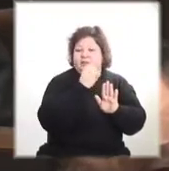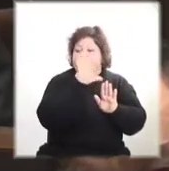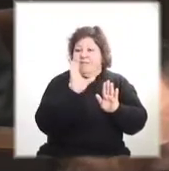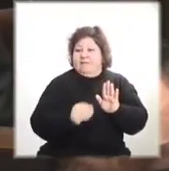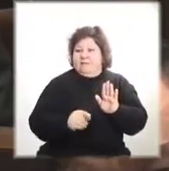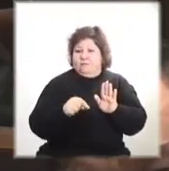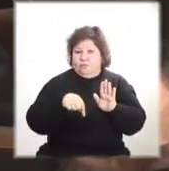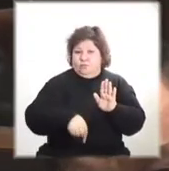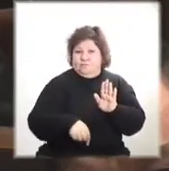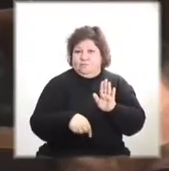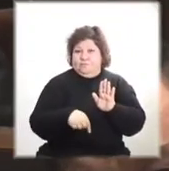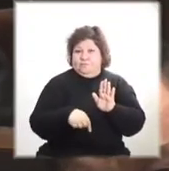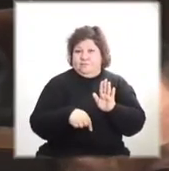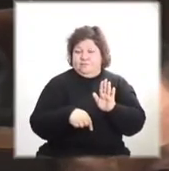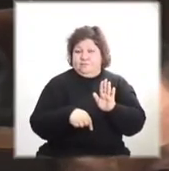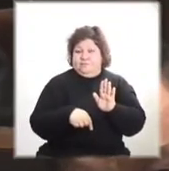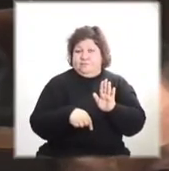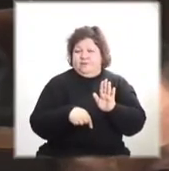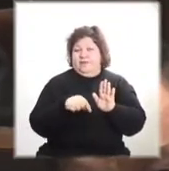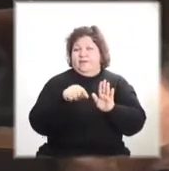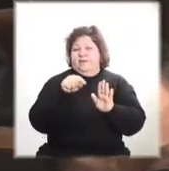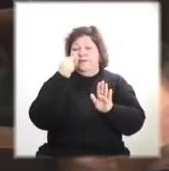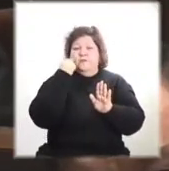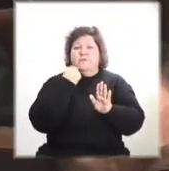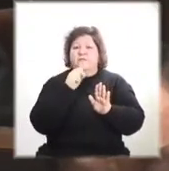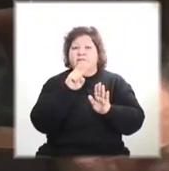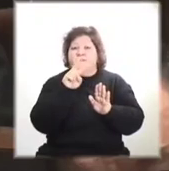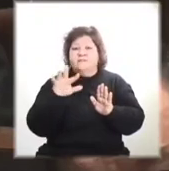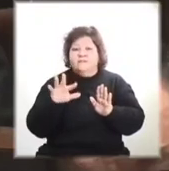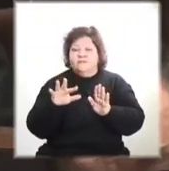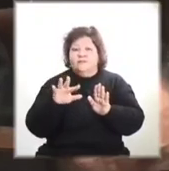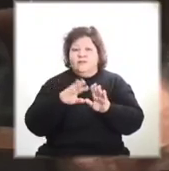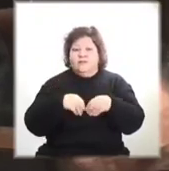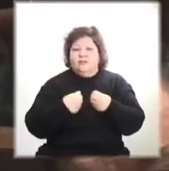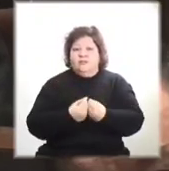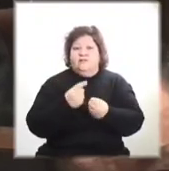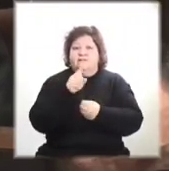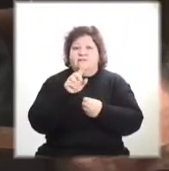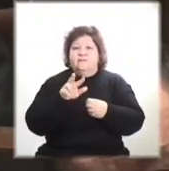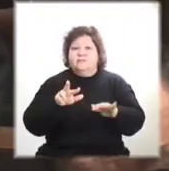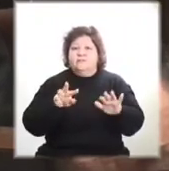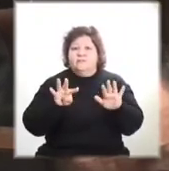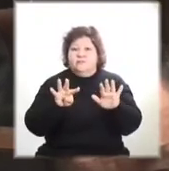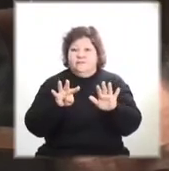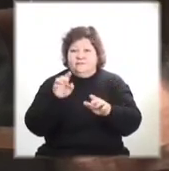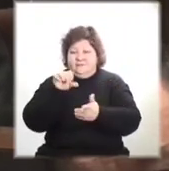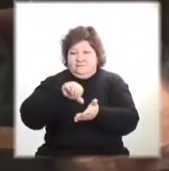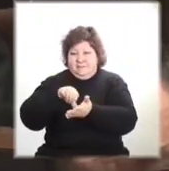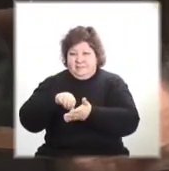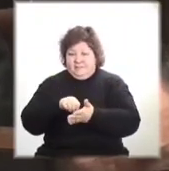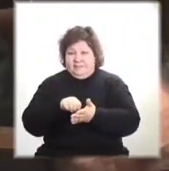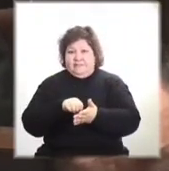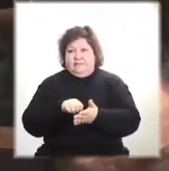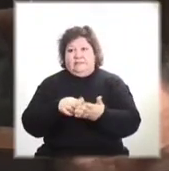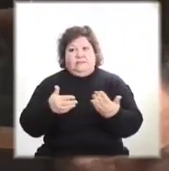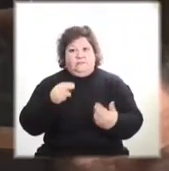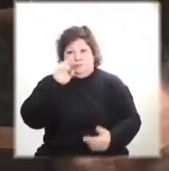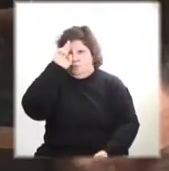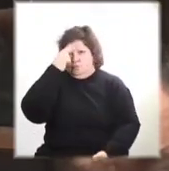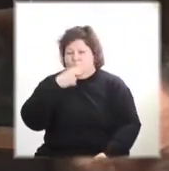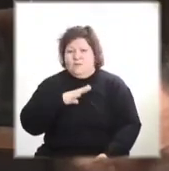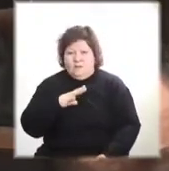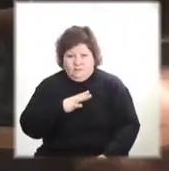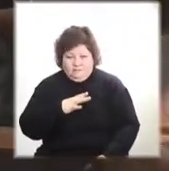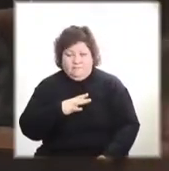y está 25 dentro de los 139. Es decir que si algo caracteriza a Uruguay, entre